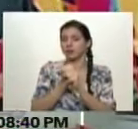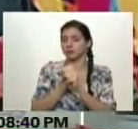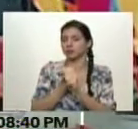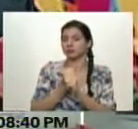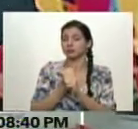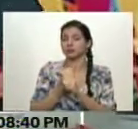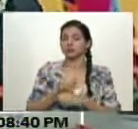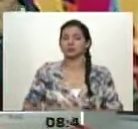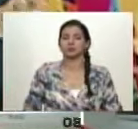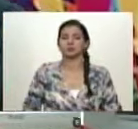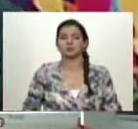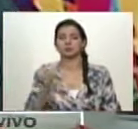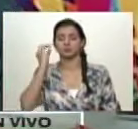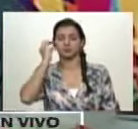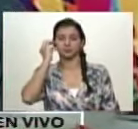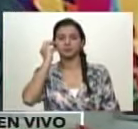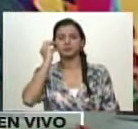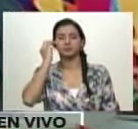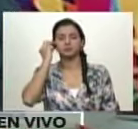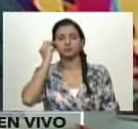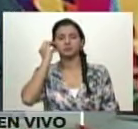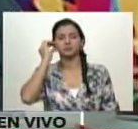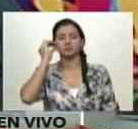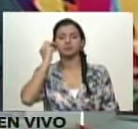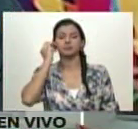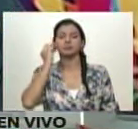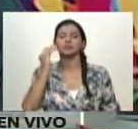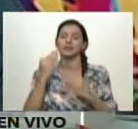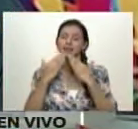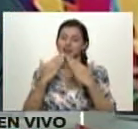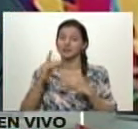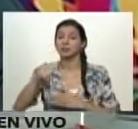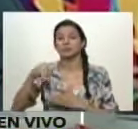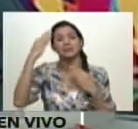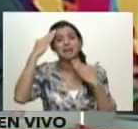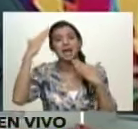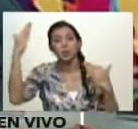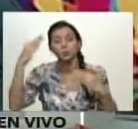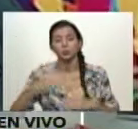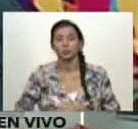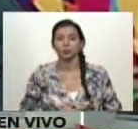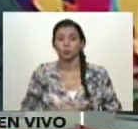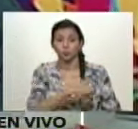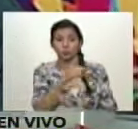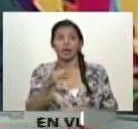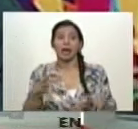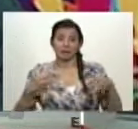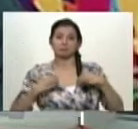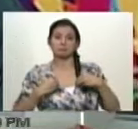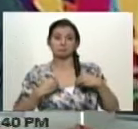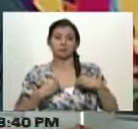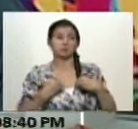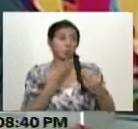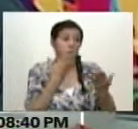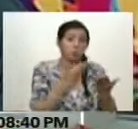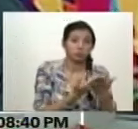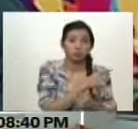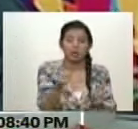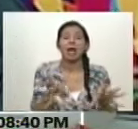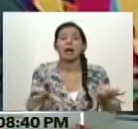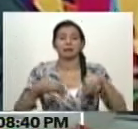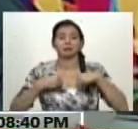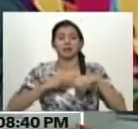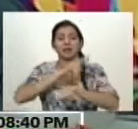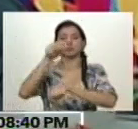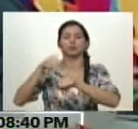eso agradezco y saludo que hayan aceptado mi propuesta a nivel nacional